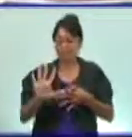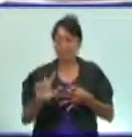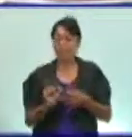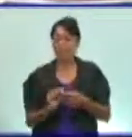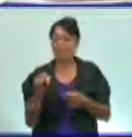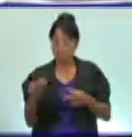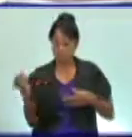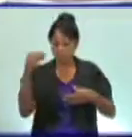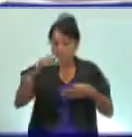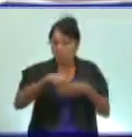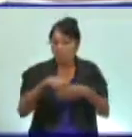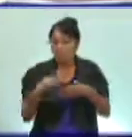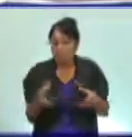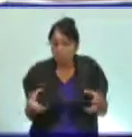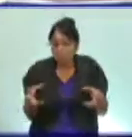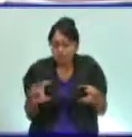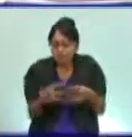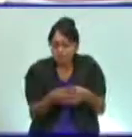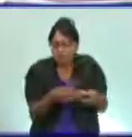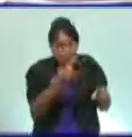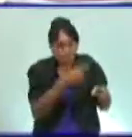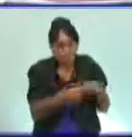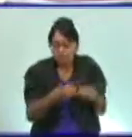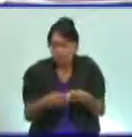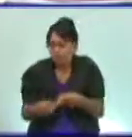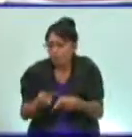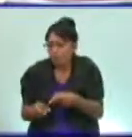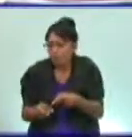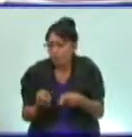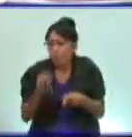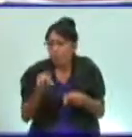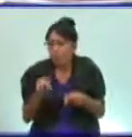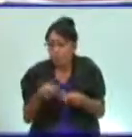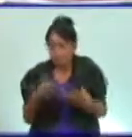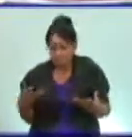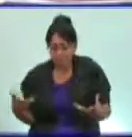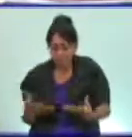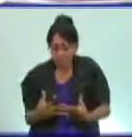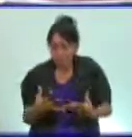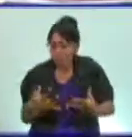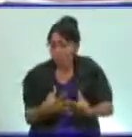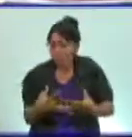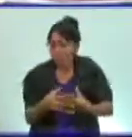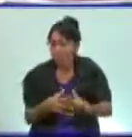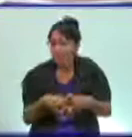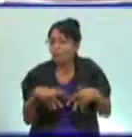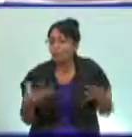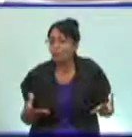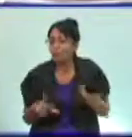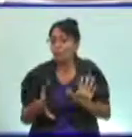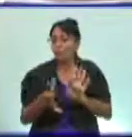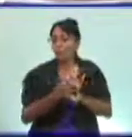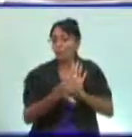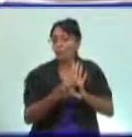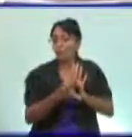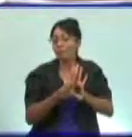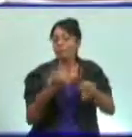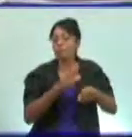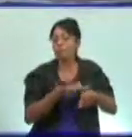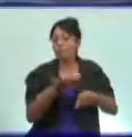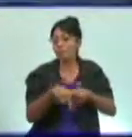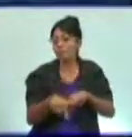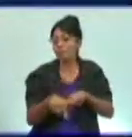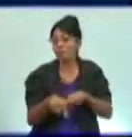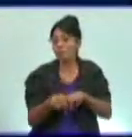dentro de sí un grupo de fenómenos y objetos que son los que van a interactuar con las leyes. Y por eso vamos a comenzar,